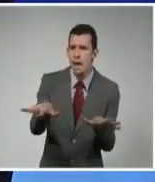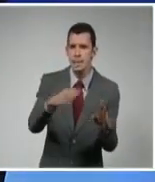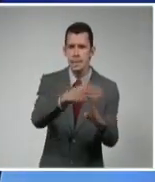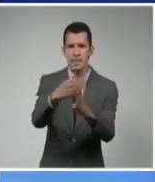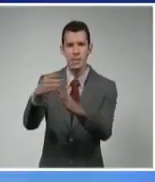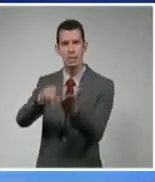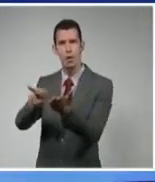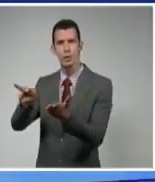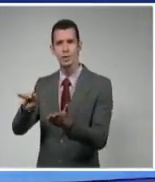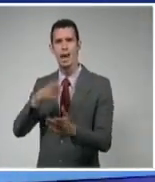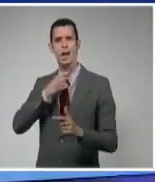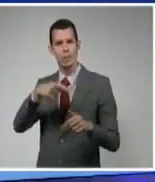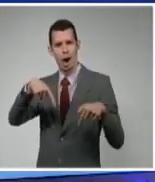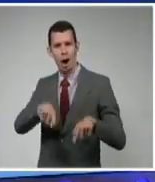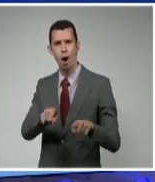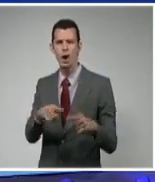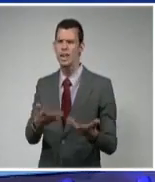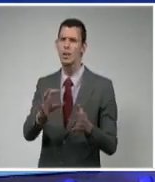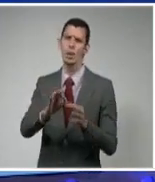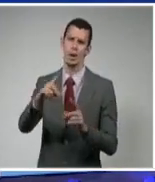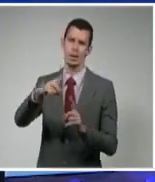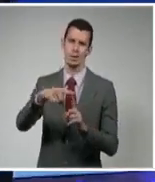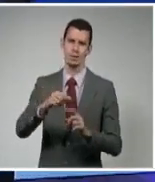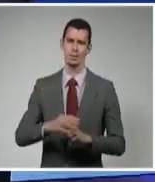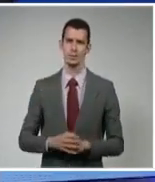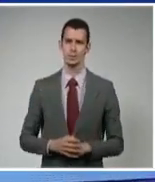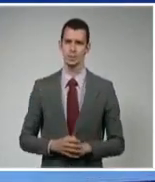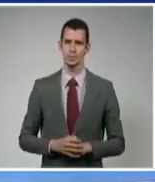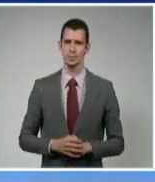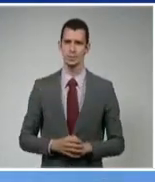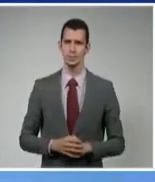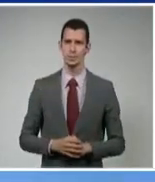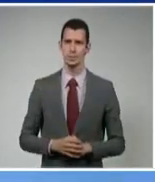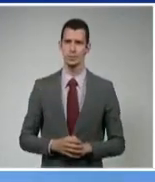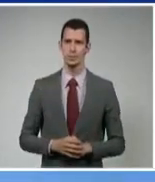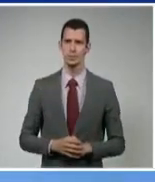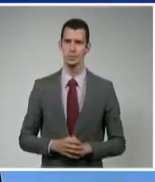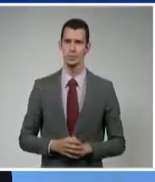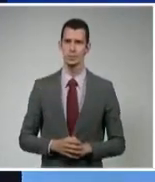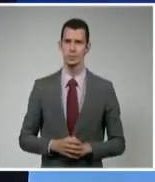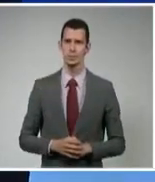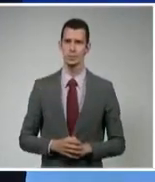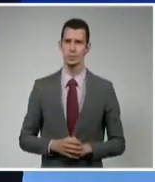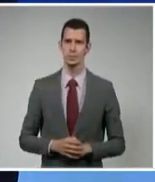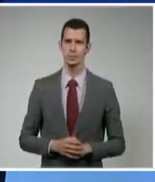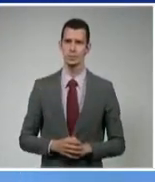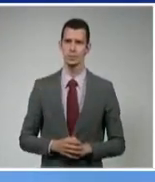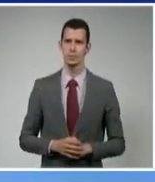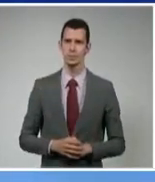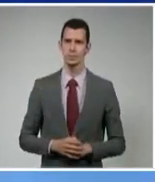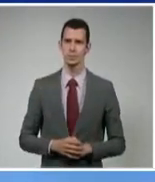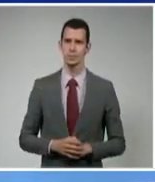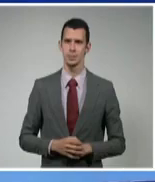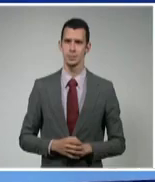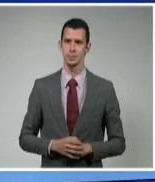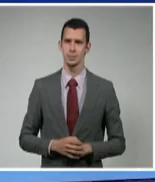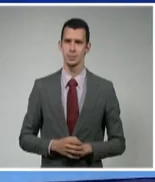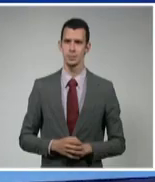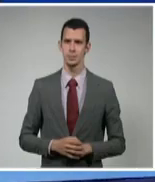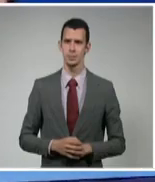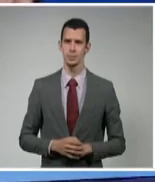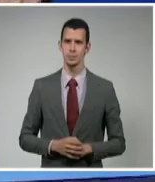pública, poníamos esto, de ahí estarán, de la tienda, recuerden, de Línea y 12, ella dijo varias veces que lo que teníamos aquí